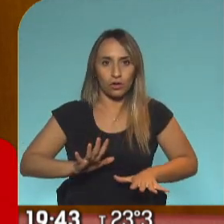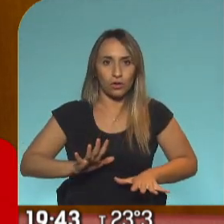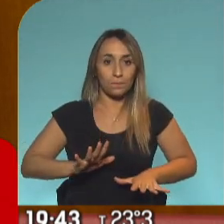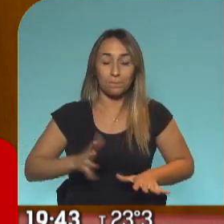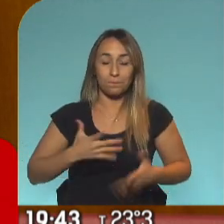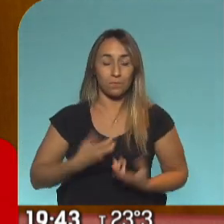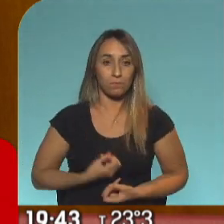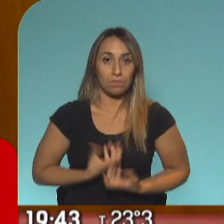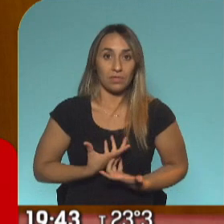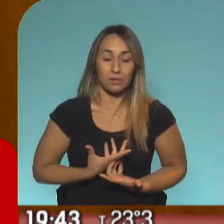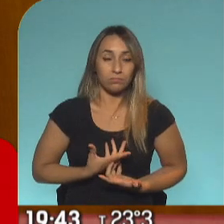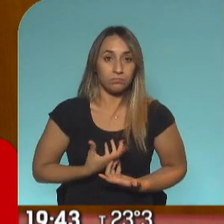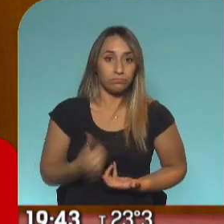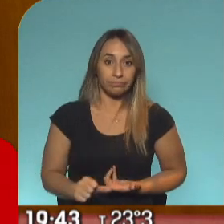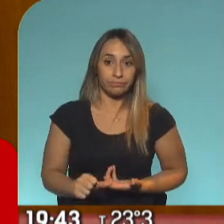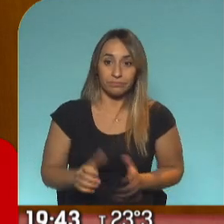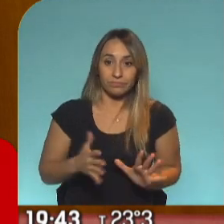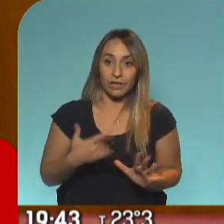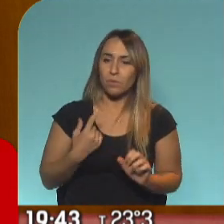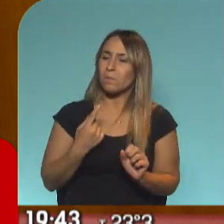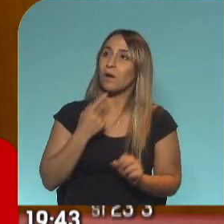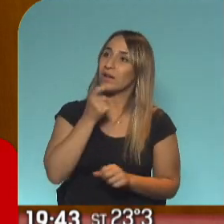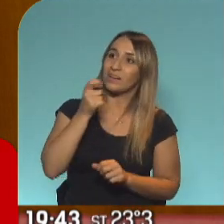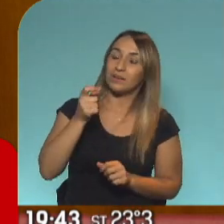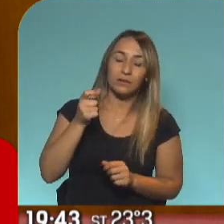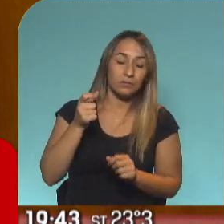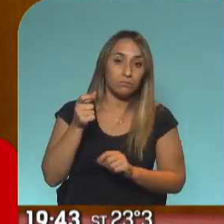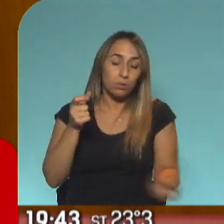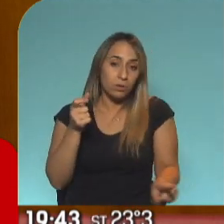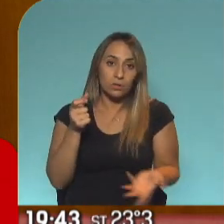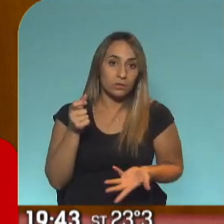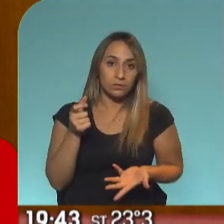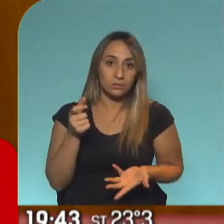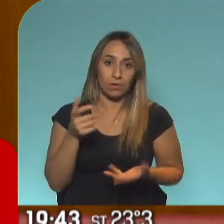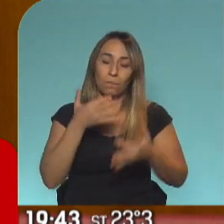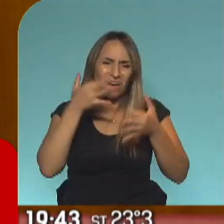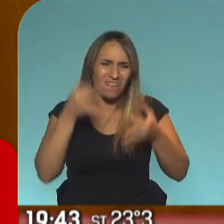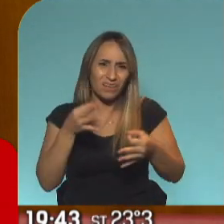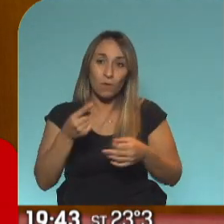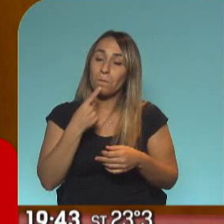no, es imposible que yo pueda responder a eso. Sí, no, es antinatural la pregunta.